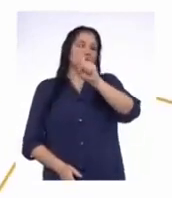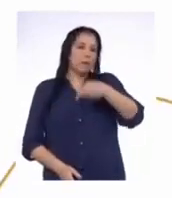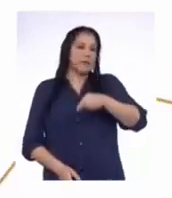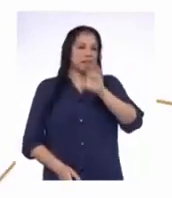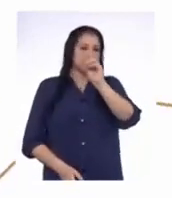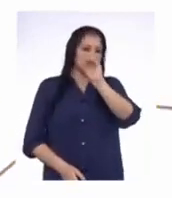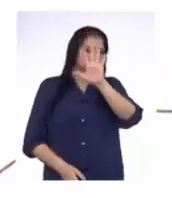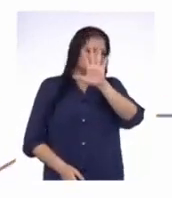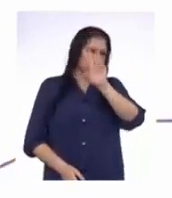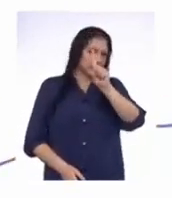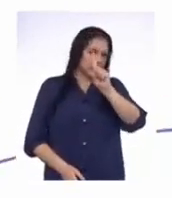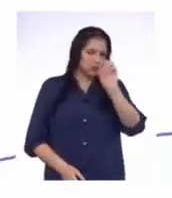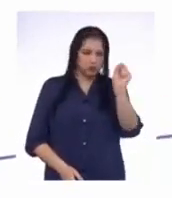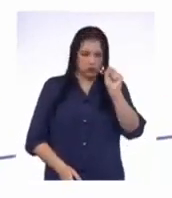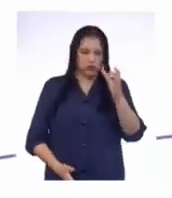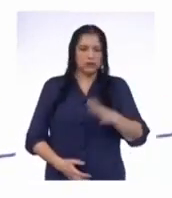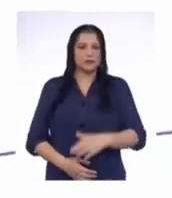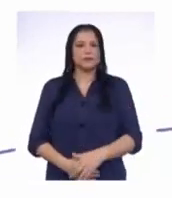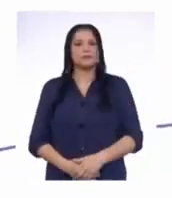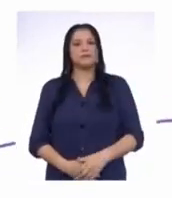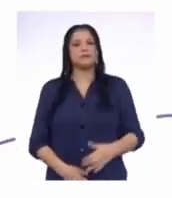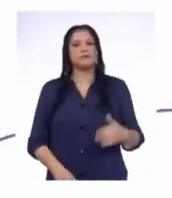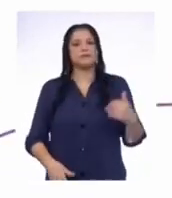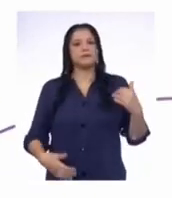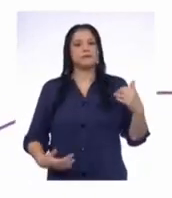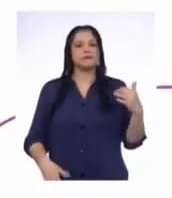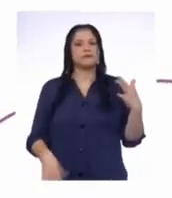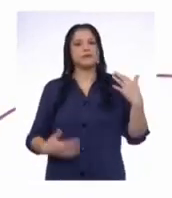161.051 soles.